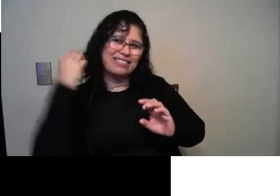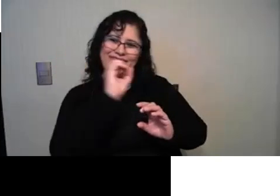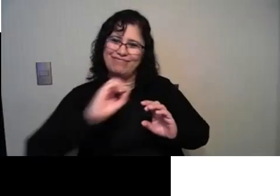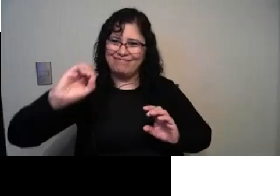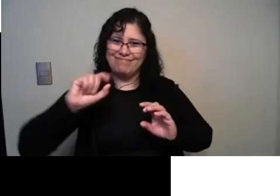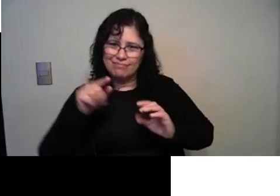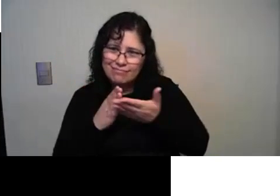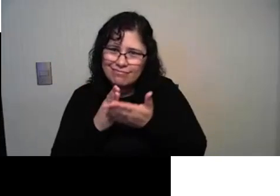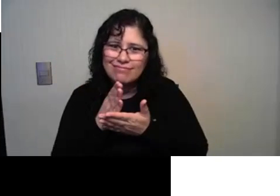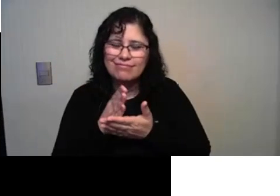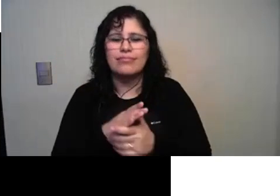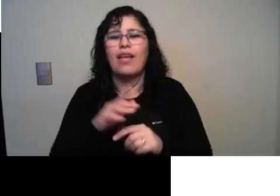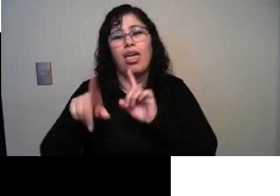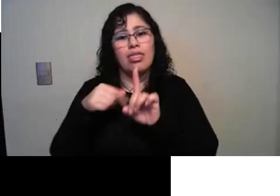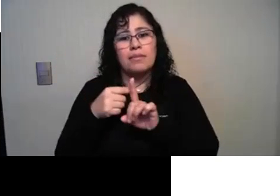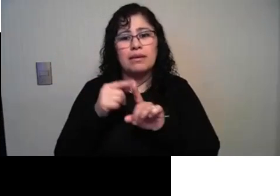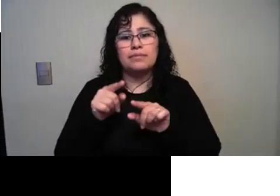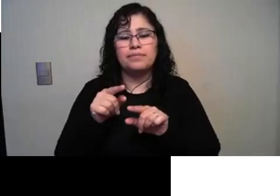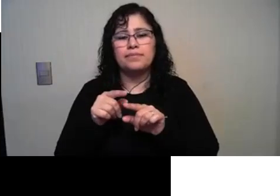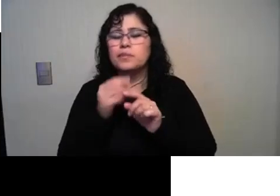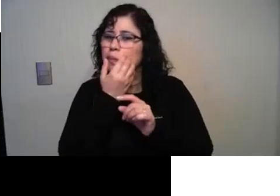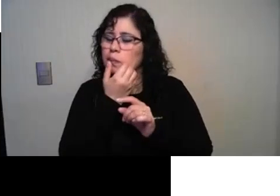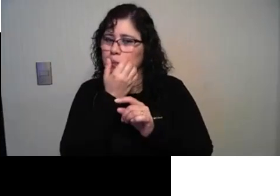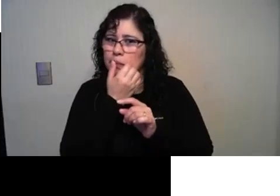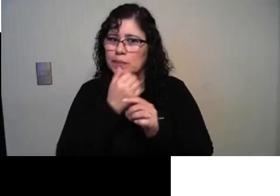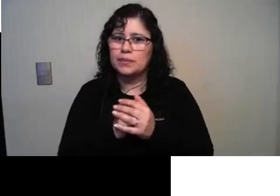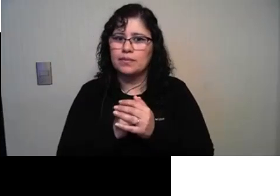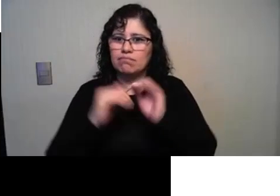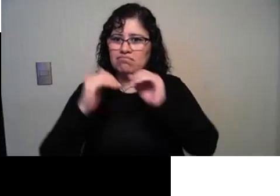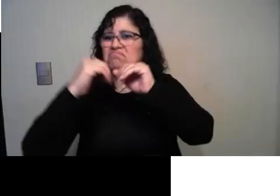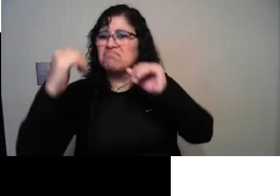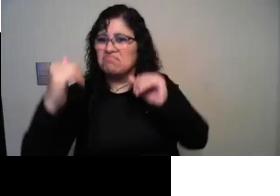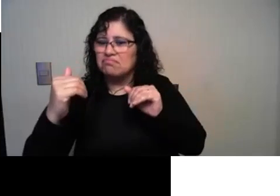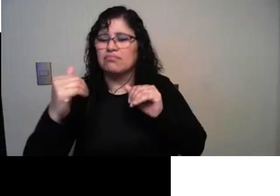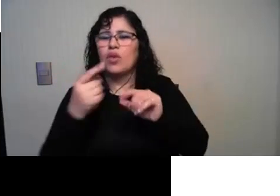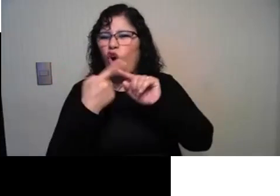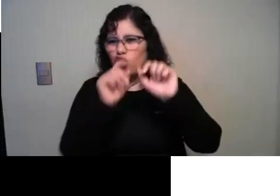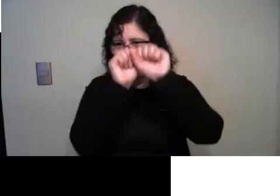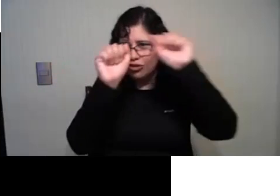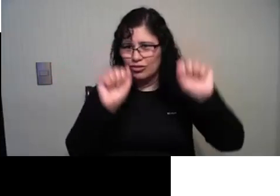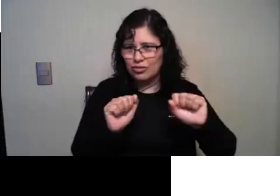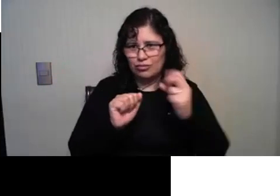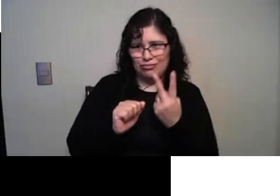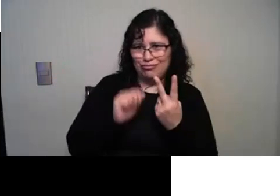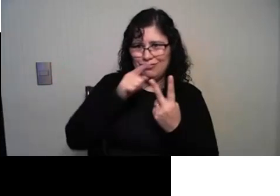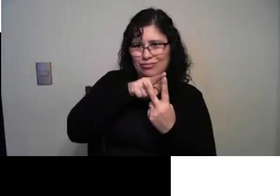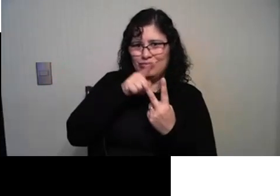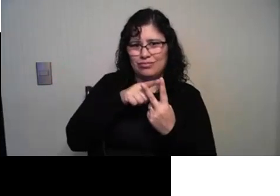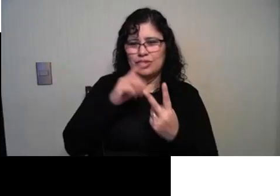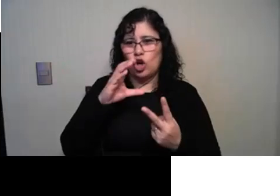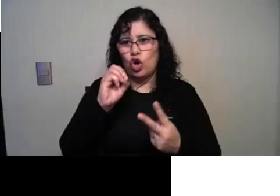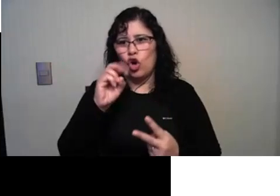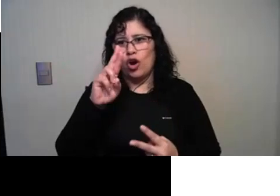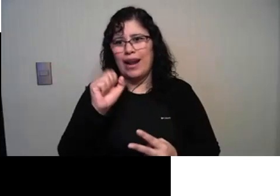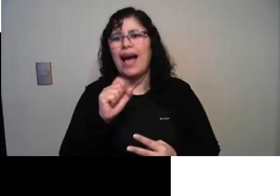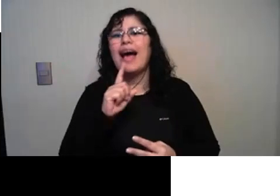Y está, al igual que separado, digo, de otro sistema, que es el sistema carotidio, que me va a irrigar toda